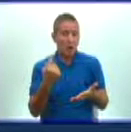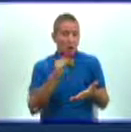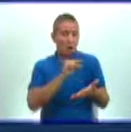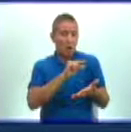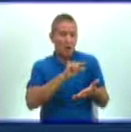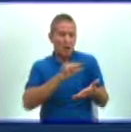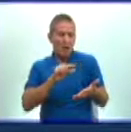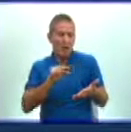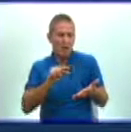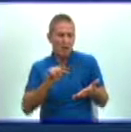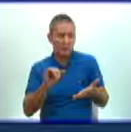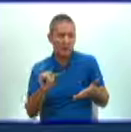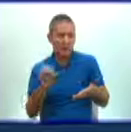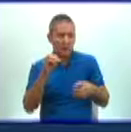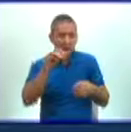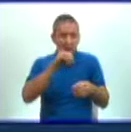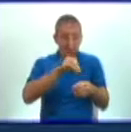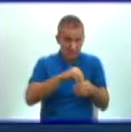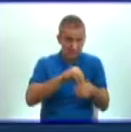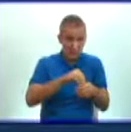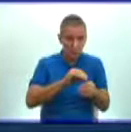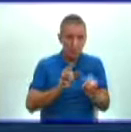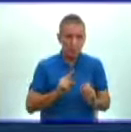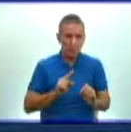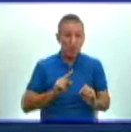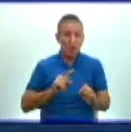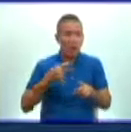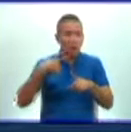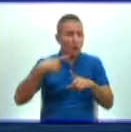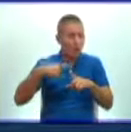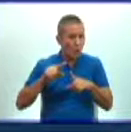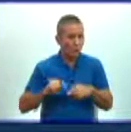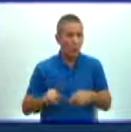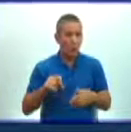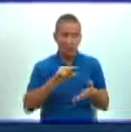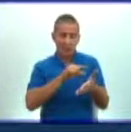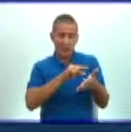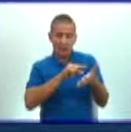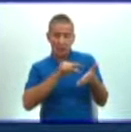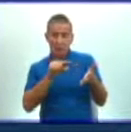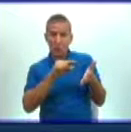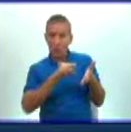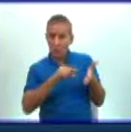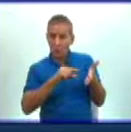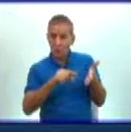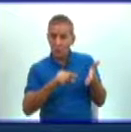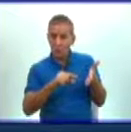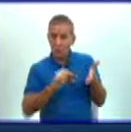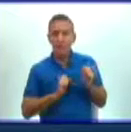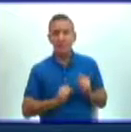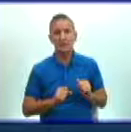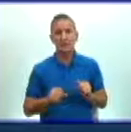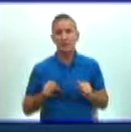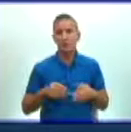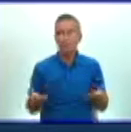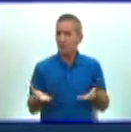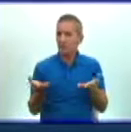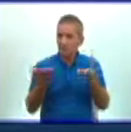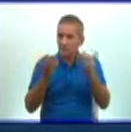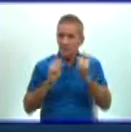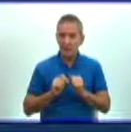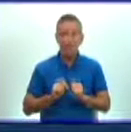oración introductoria, que tiene oraciones de desarrollo, ¿verdad?